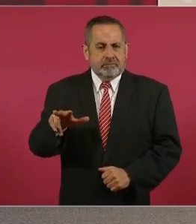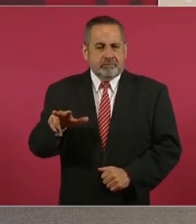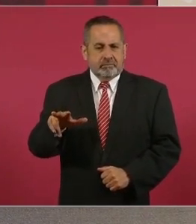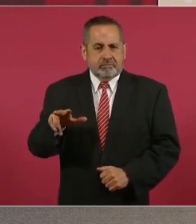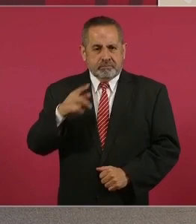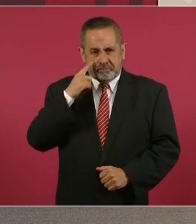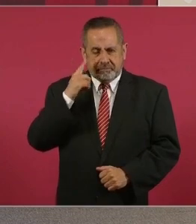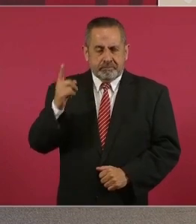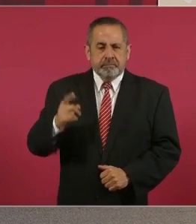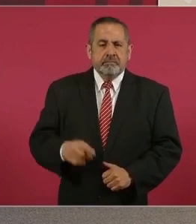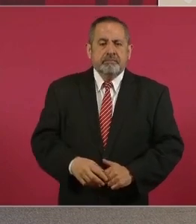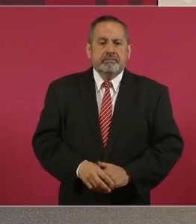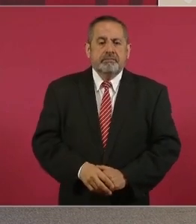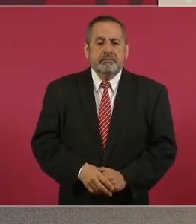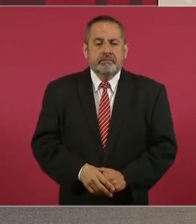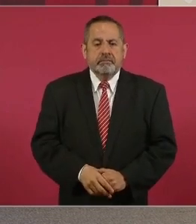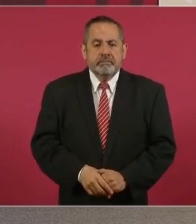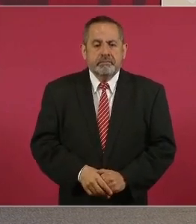248. Está acá.